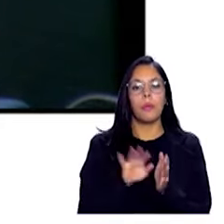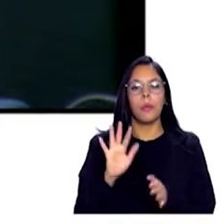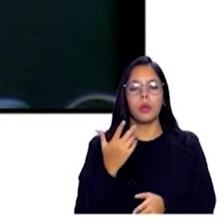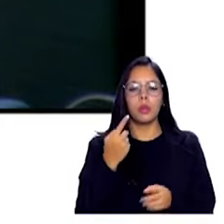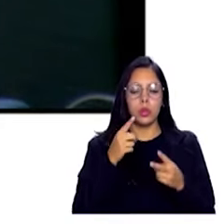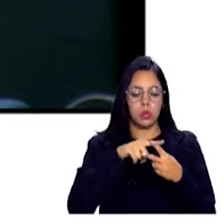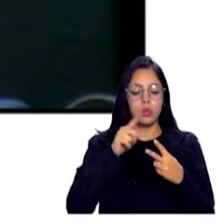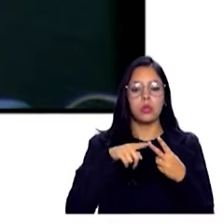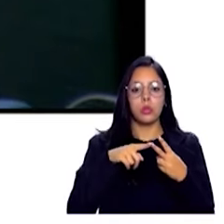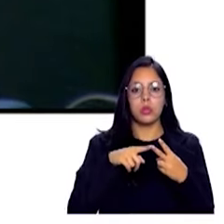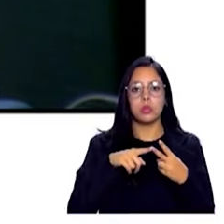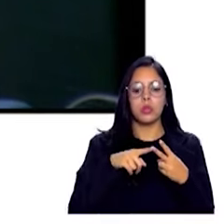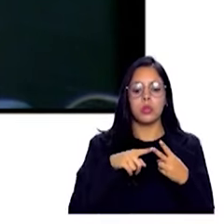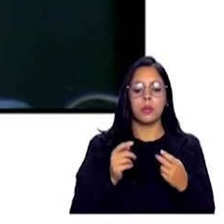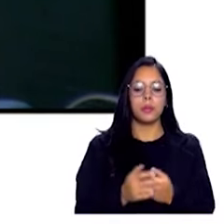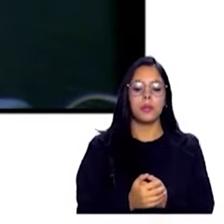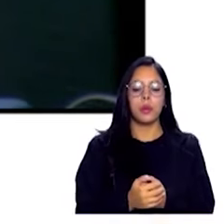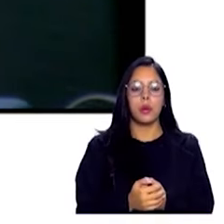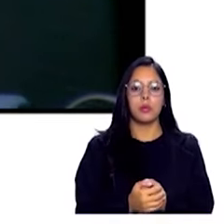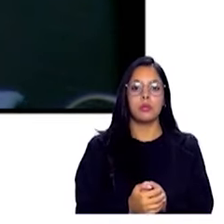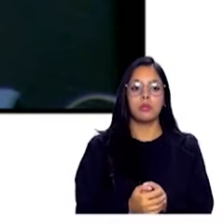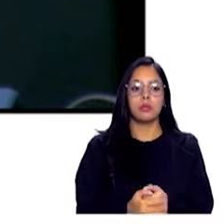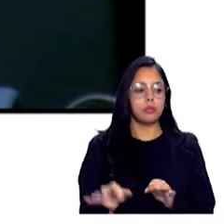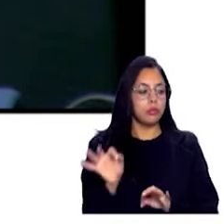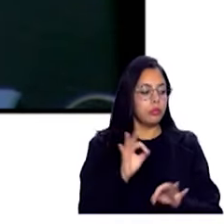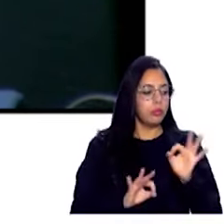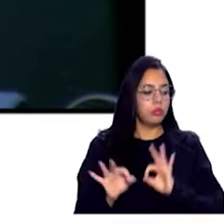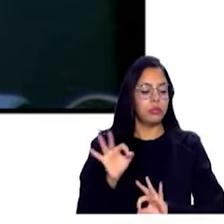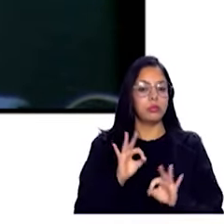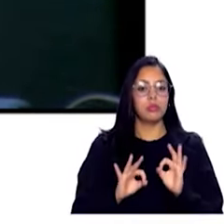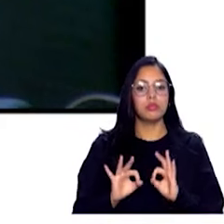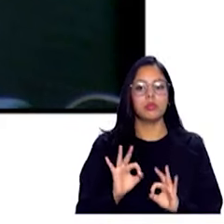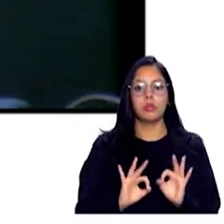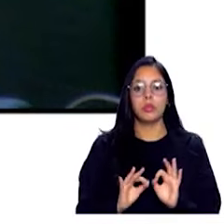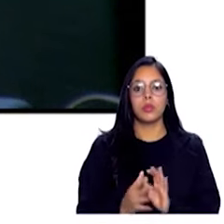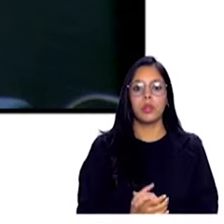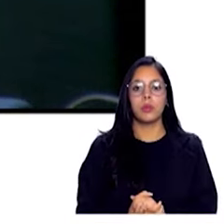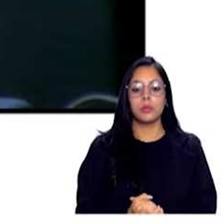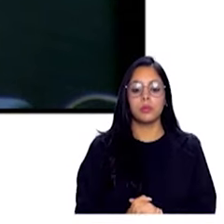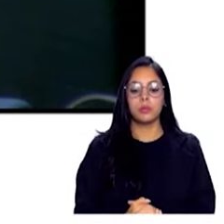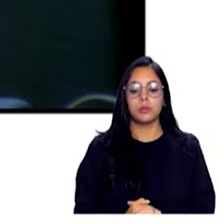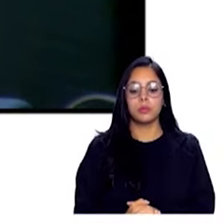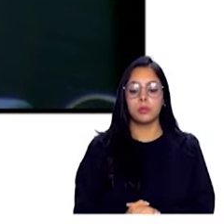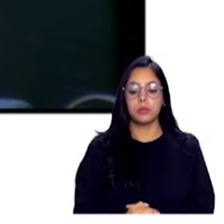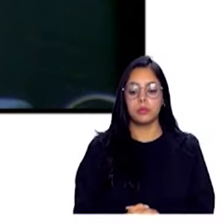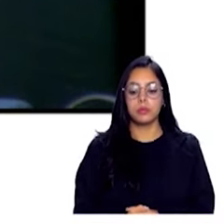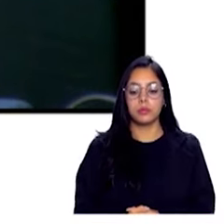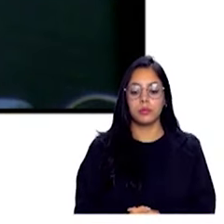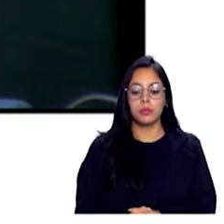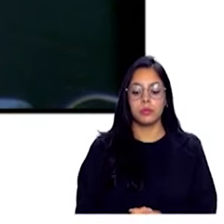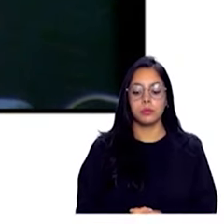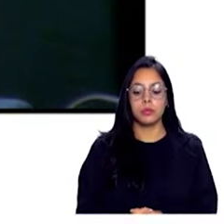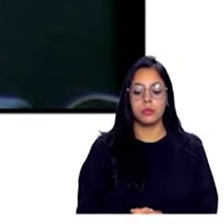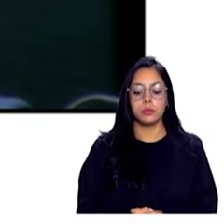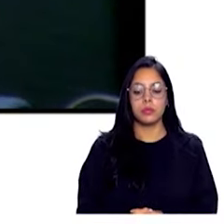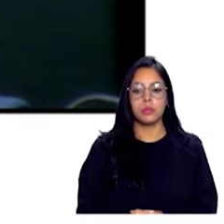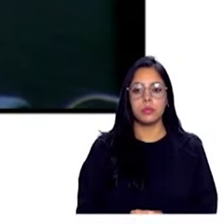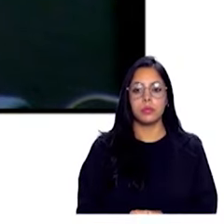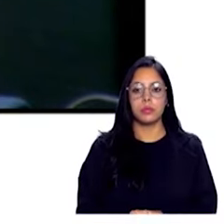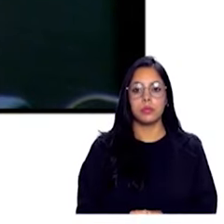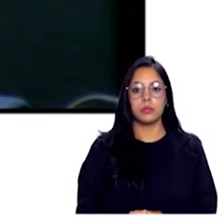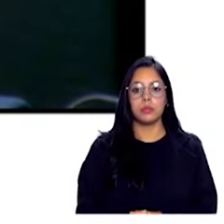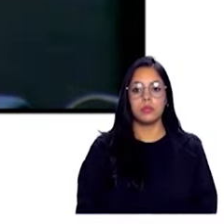por un lado el tribunal de casación tiene como función prioritaria controlar la aplicación de la Ley Pero por otra